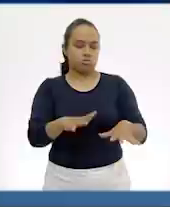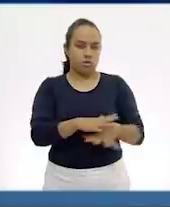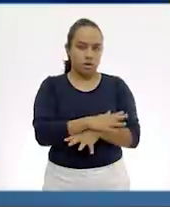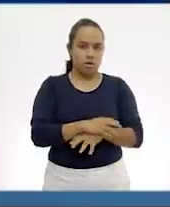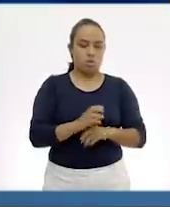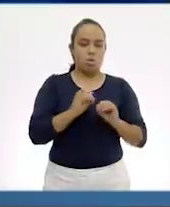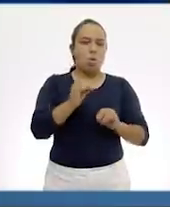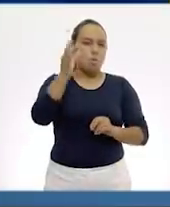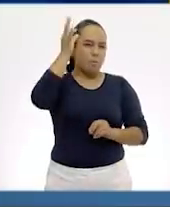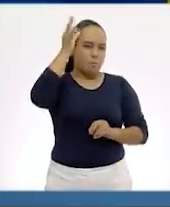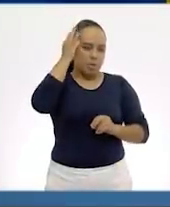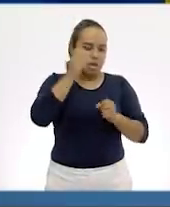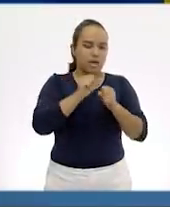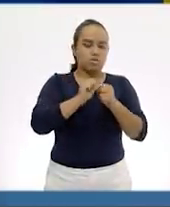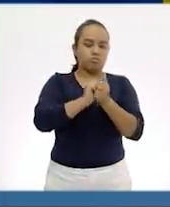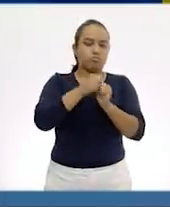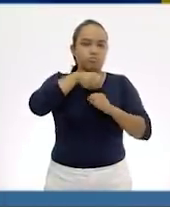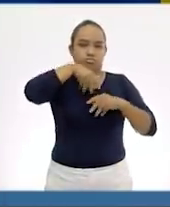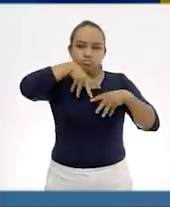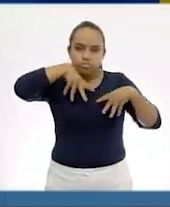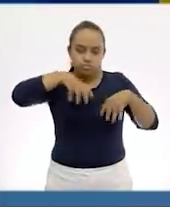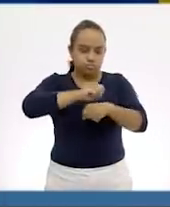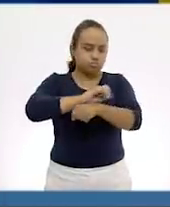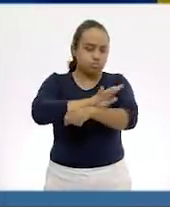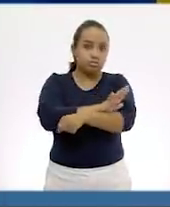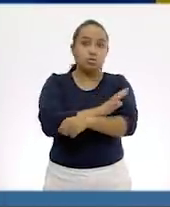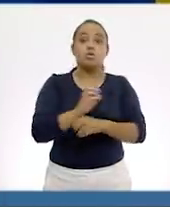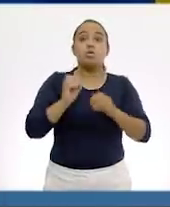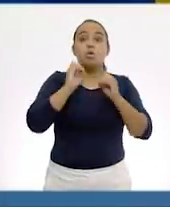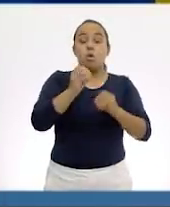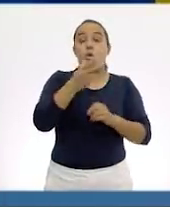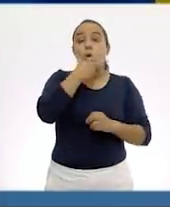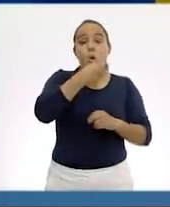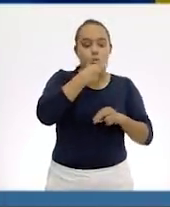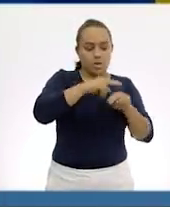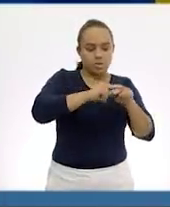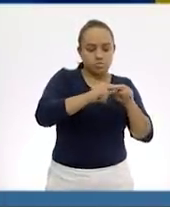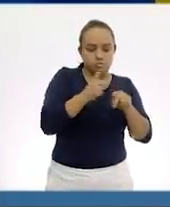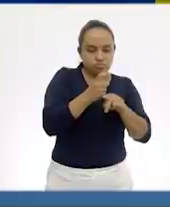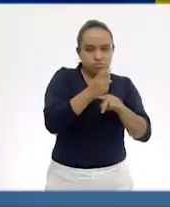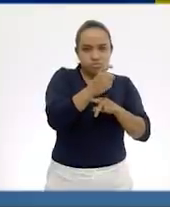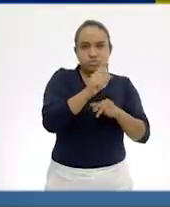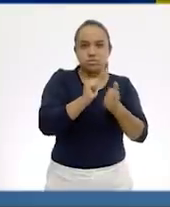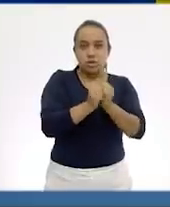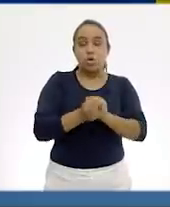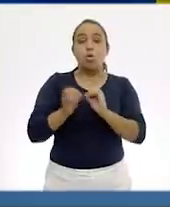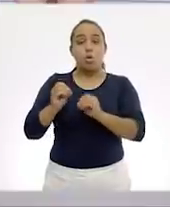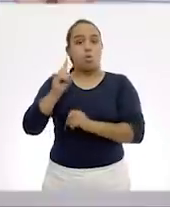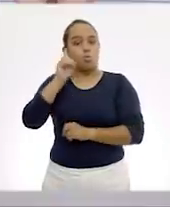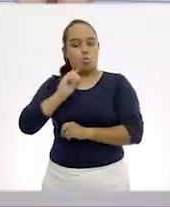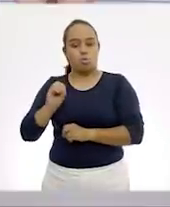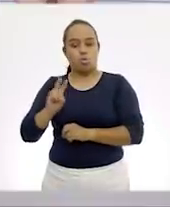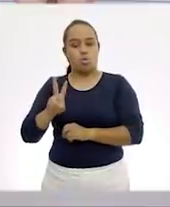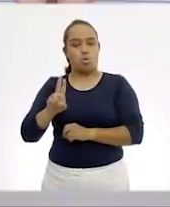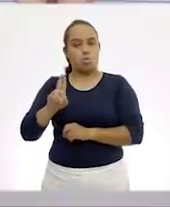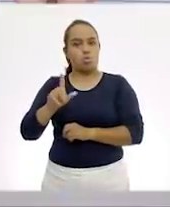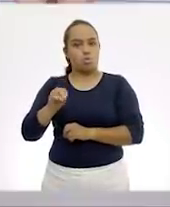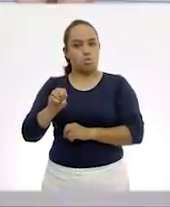vello corporal, la producción de espermatozoides en los hombres o la liberación de óvulos en las mujeres, ¿verdad?